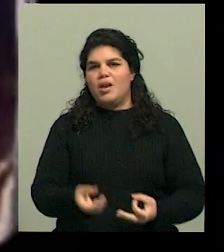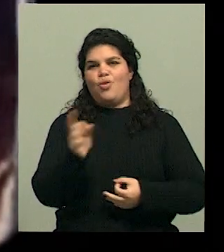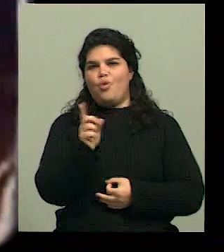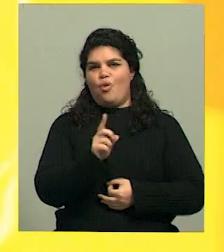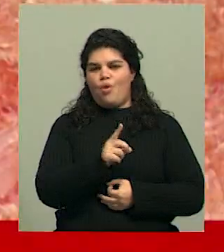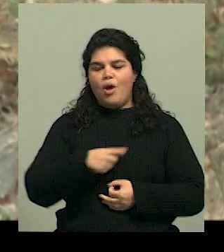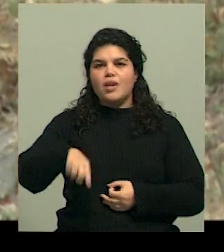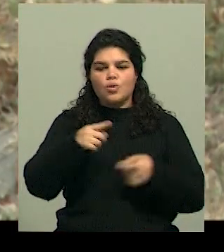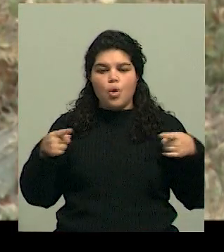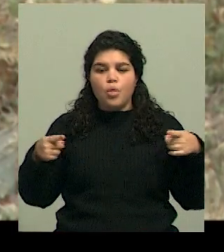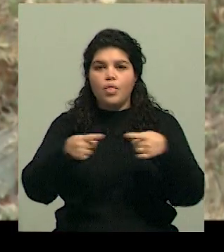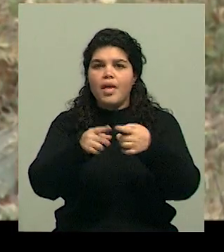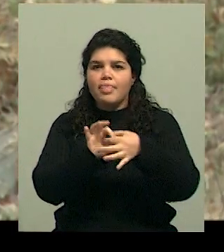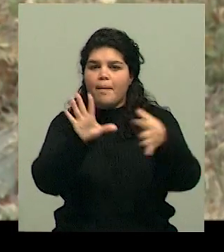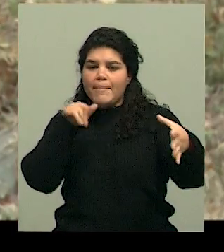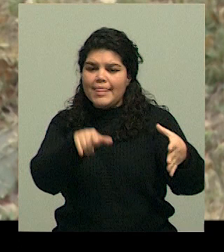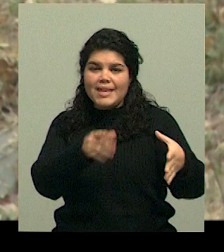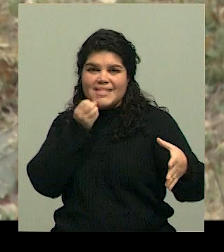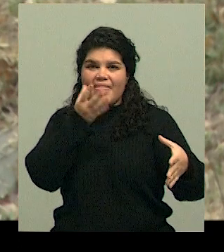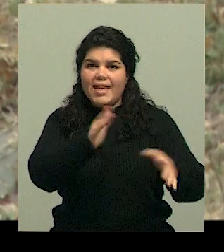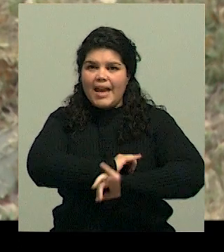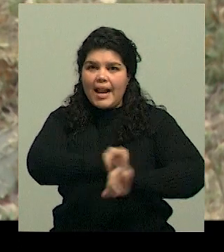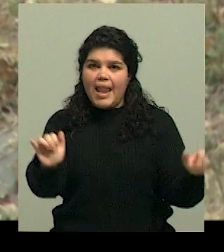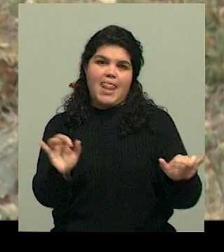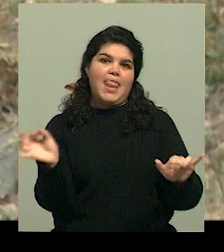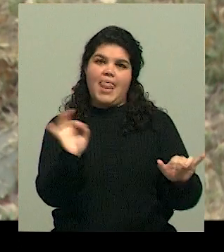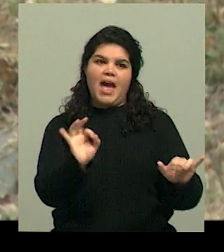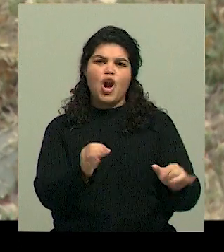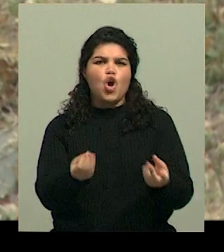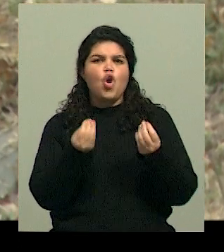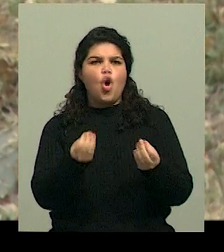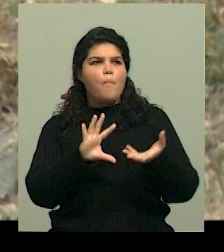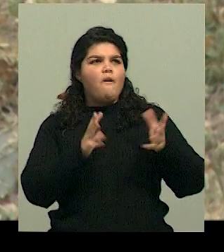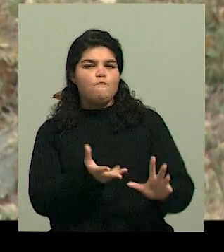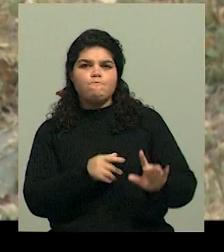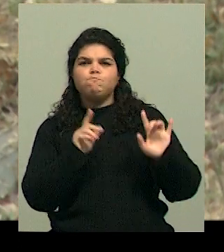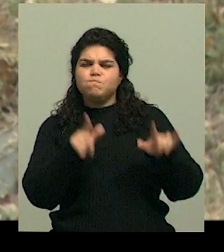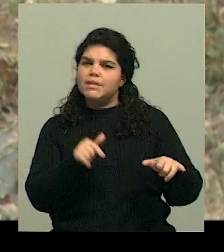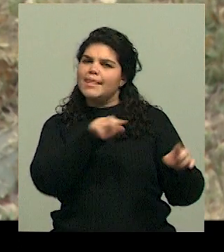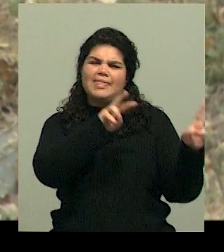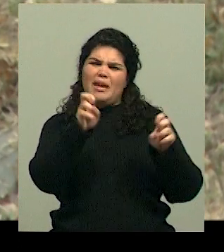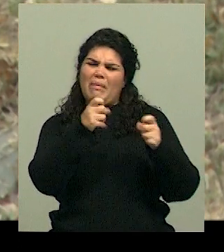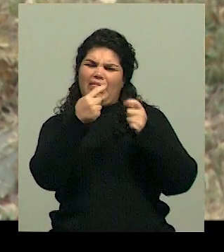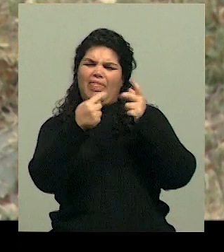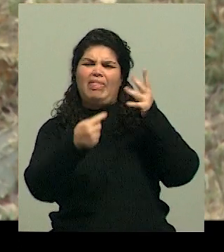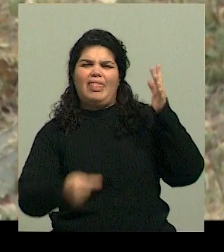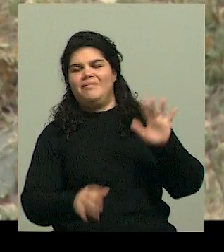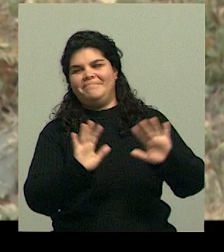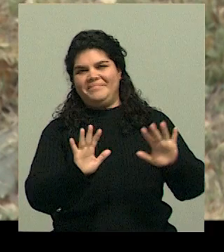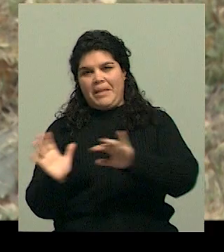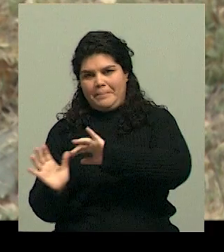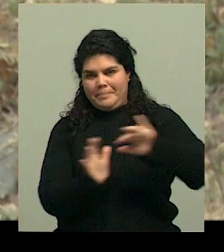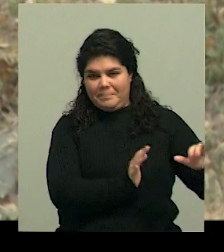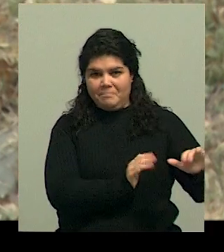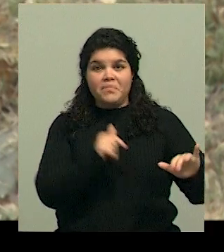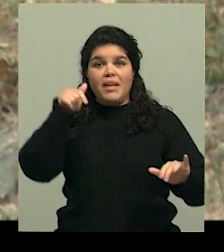la independencia. Pero no había con qué en esos momentos. Pero es un tema largo. Lo importante es que Manuel